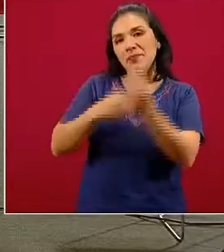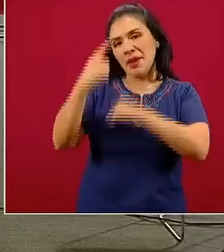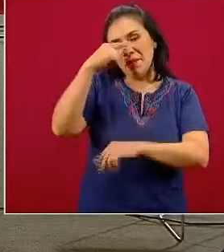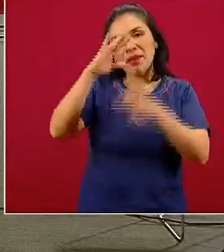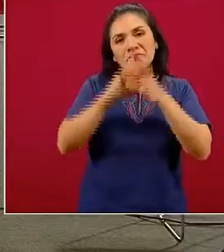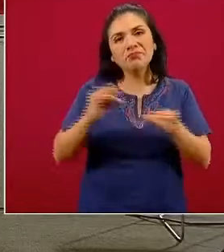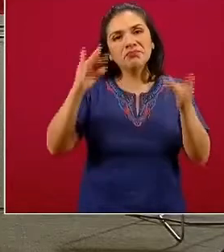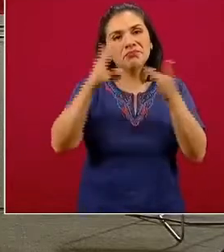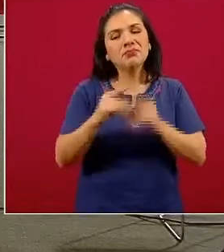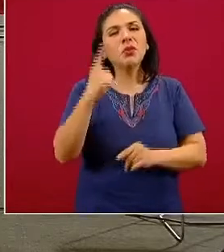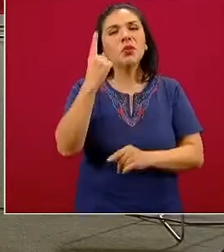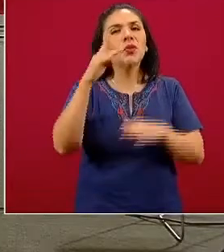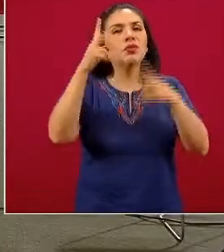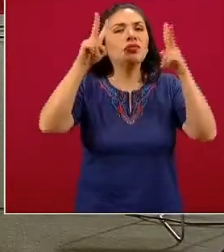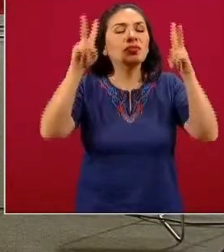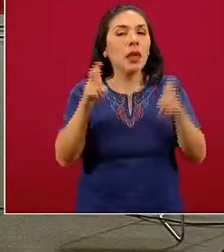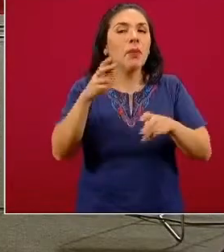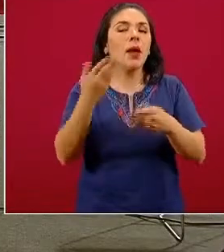tema muy